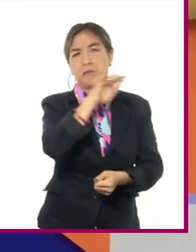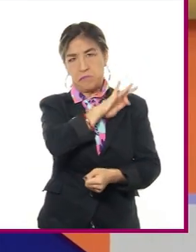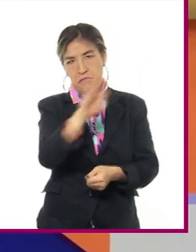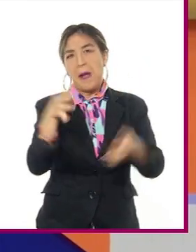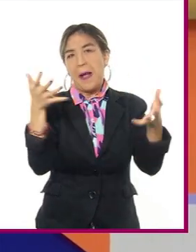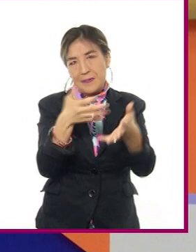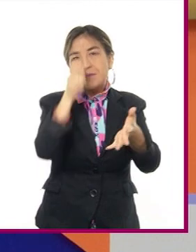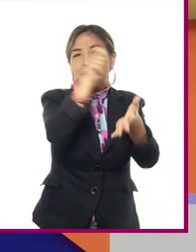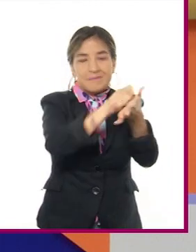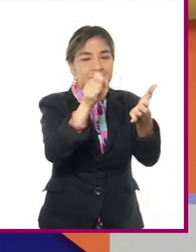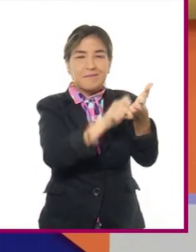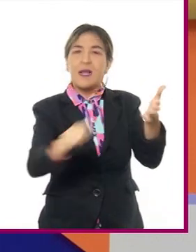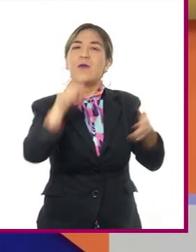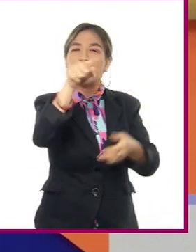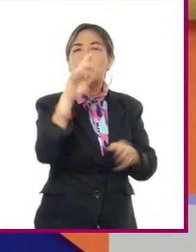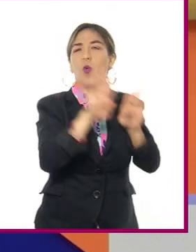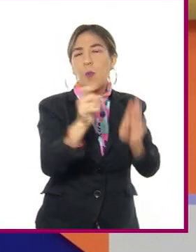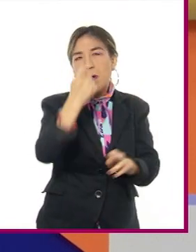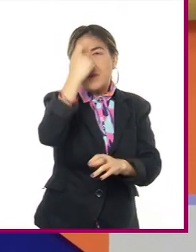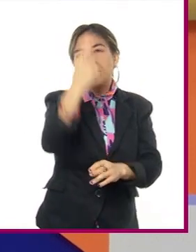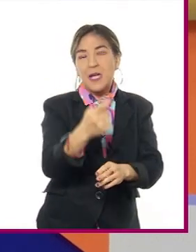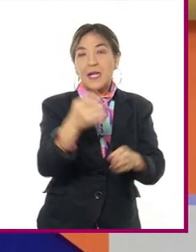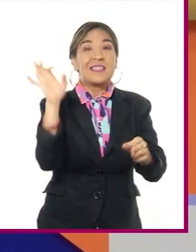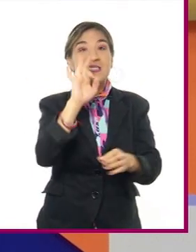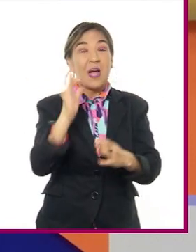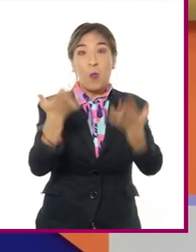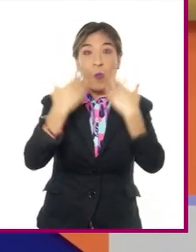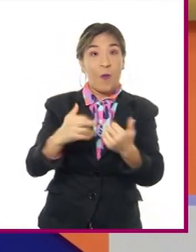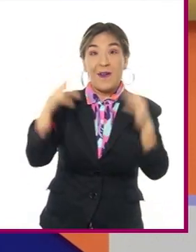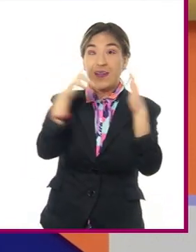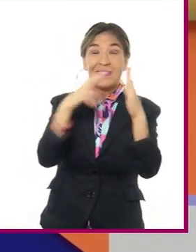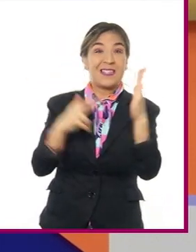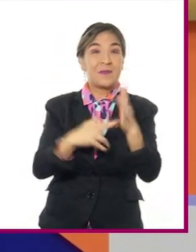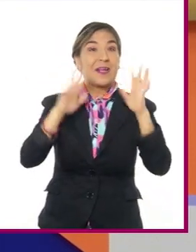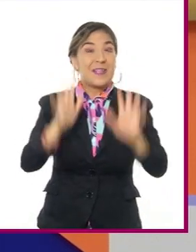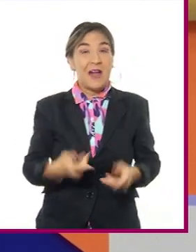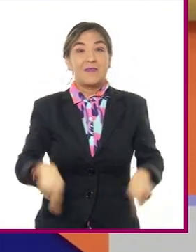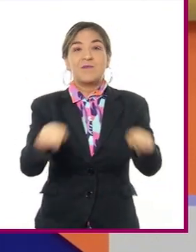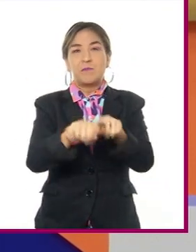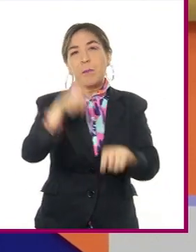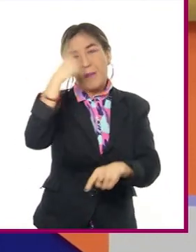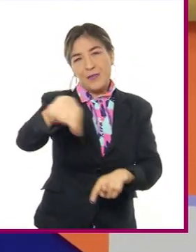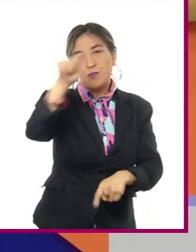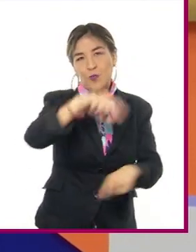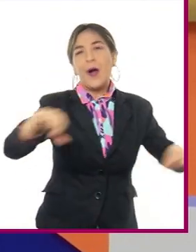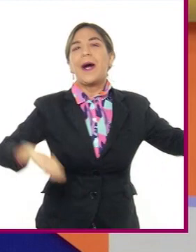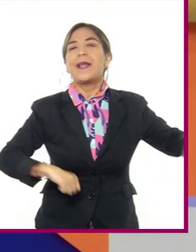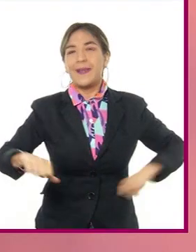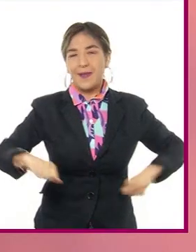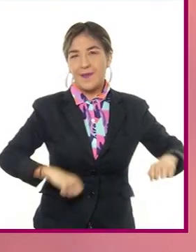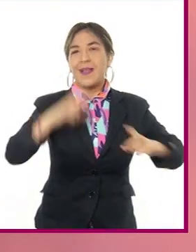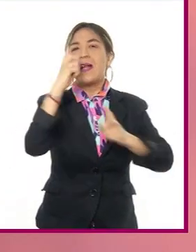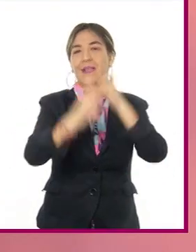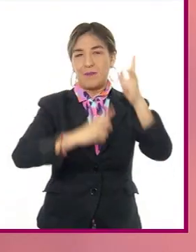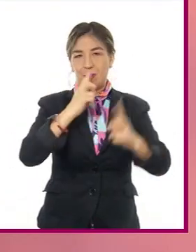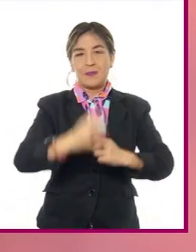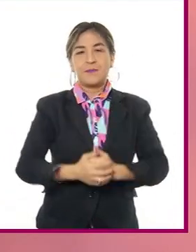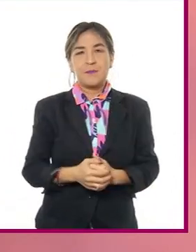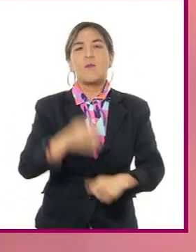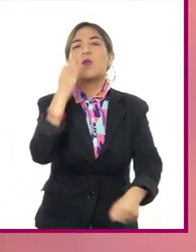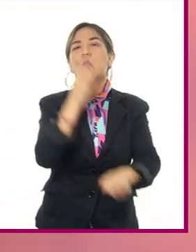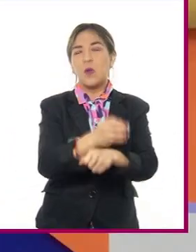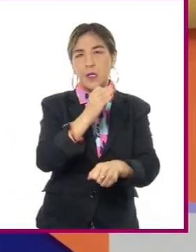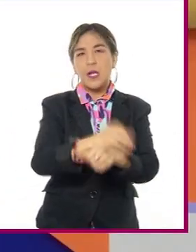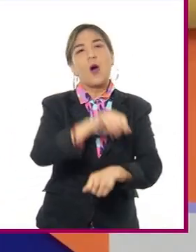su propia clasificación en caso de que no haya un reglamento establecido para su actividad deportiva. Vamos a leer